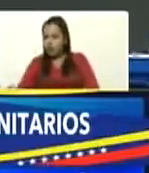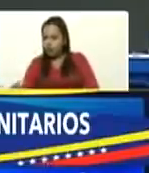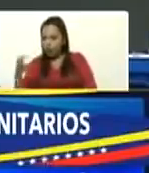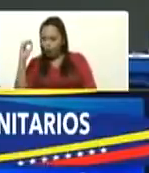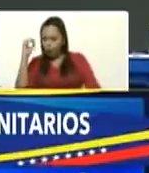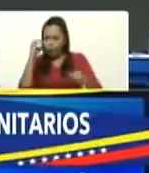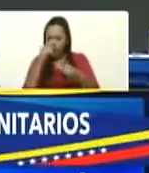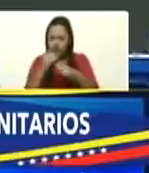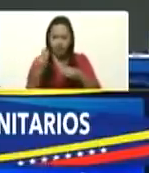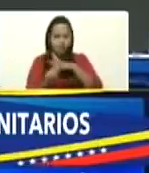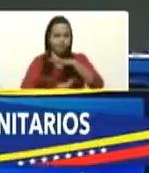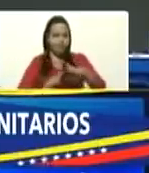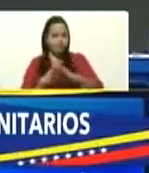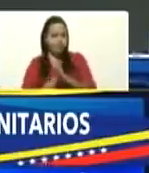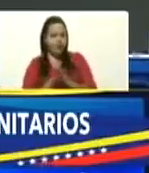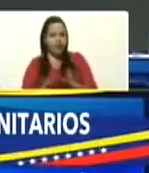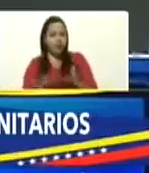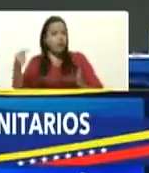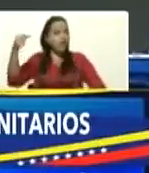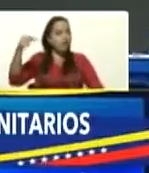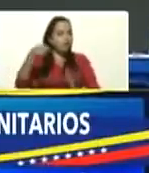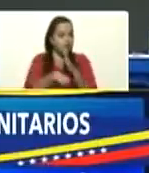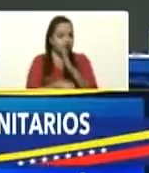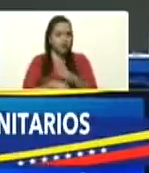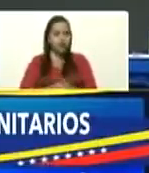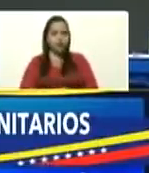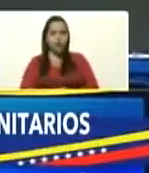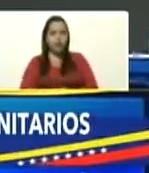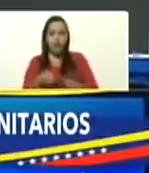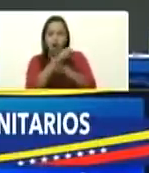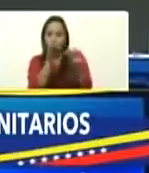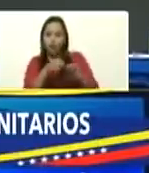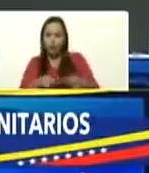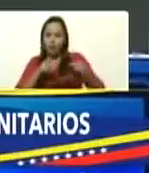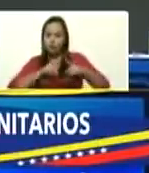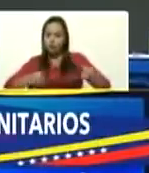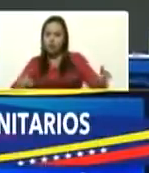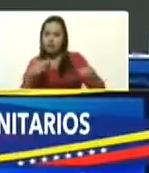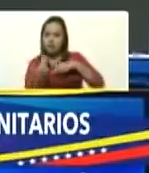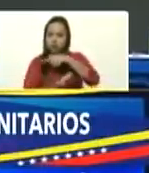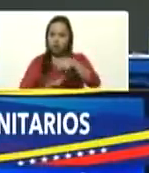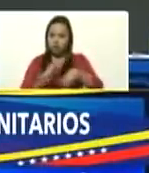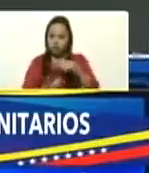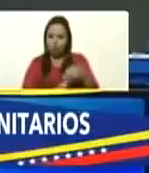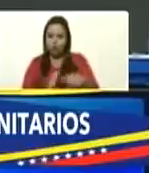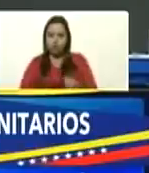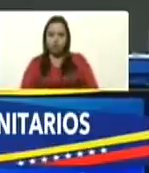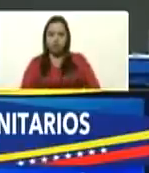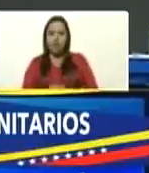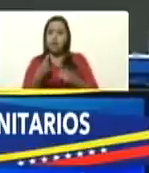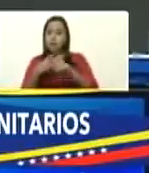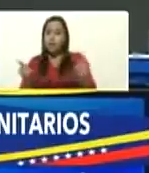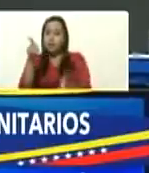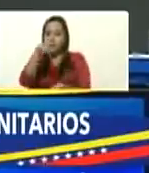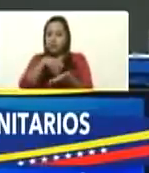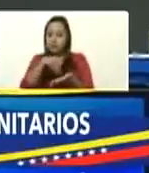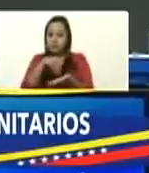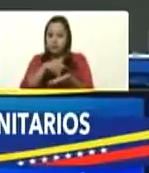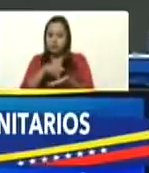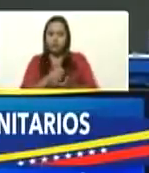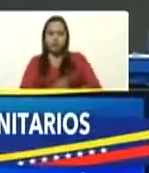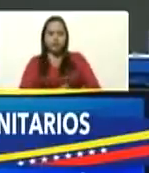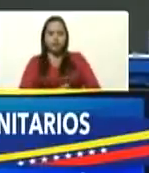objetivo fundamental tiene que ver con profundizar el modelo de democracia revolucionaria, que es la democracia participativa y